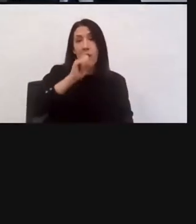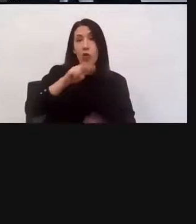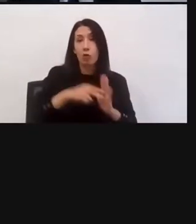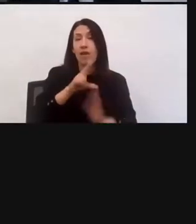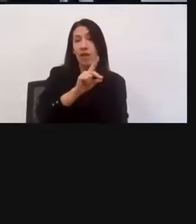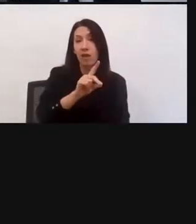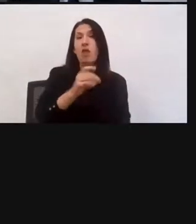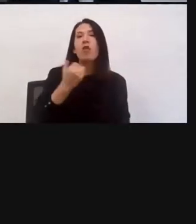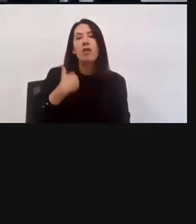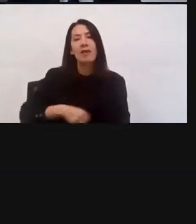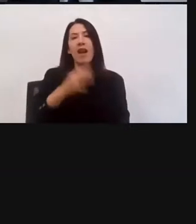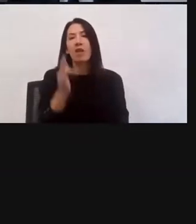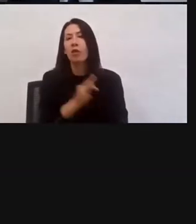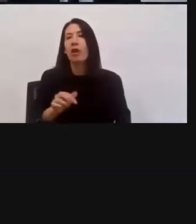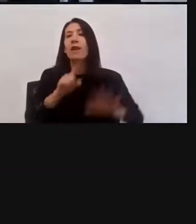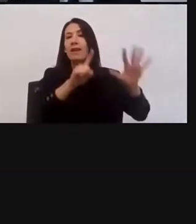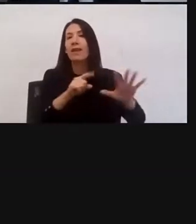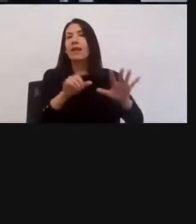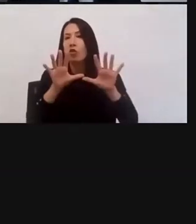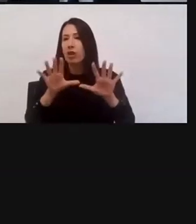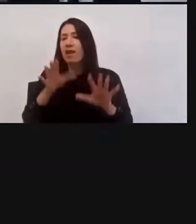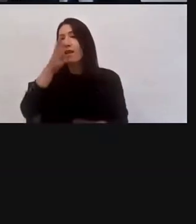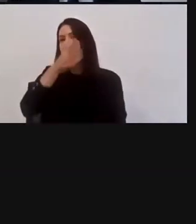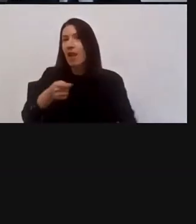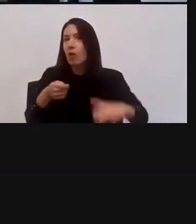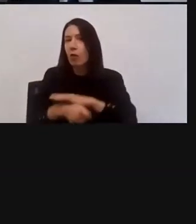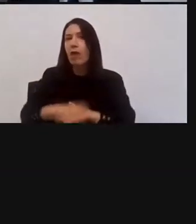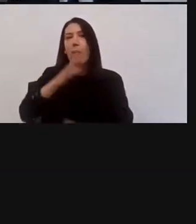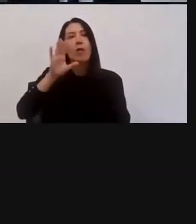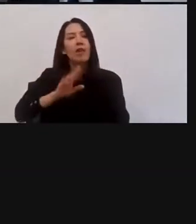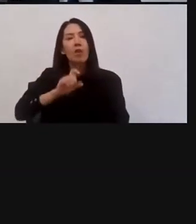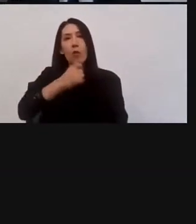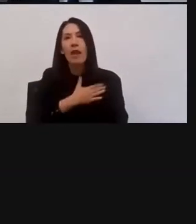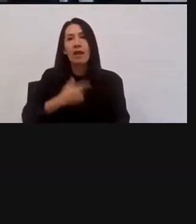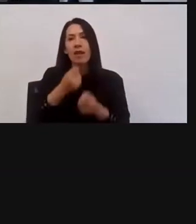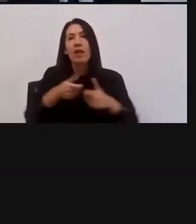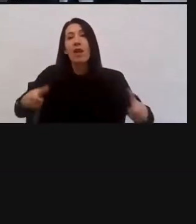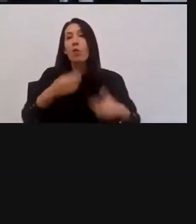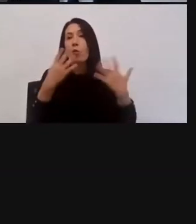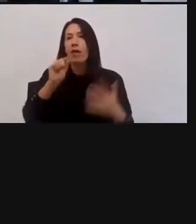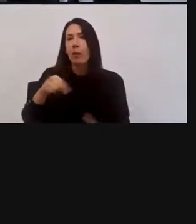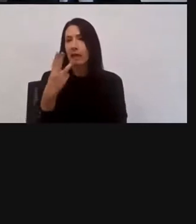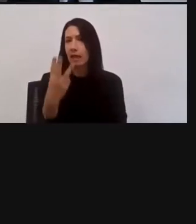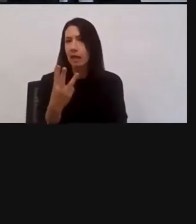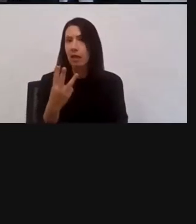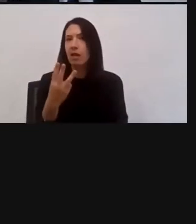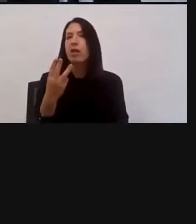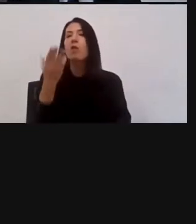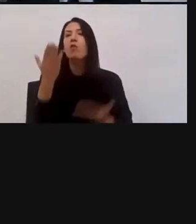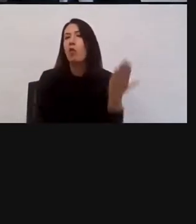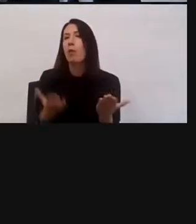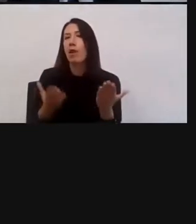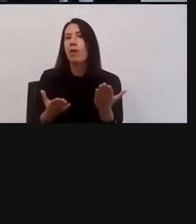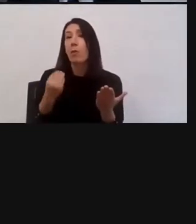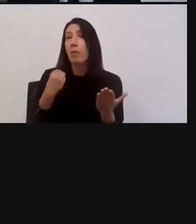se han registrado 610 denuncias por delitos de odio, lo que supone un incremento de 9,3 con respecto al